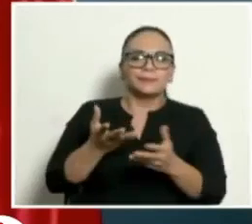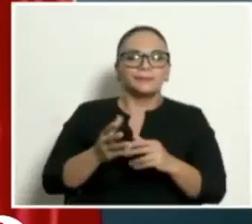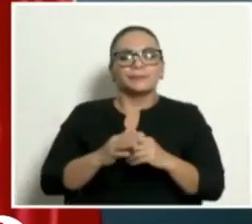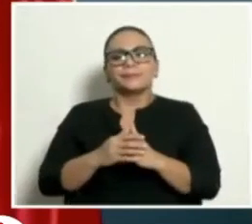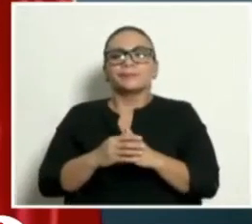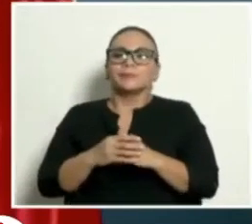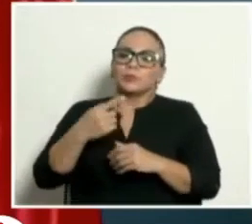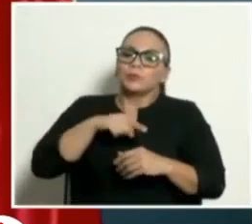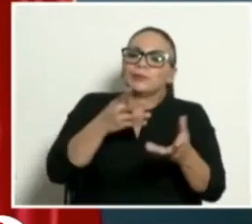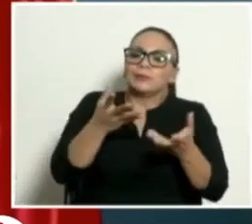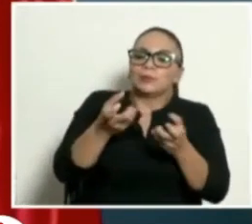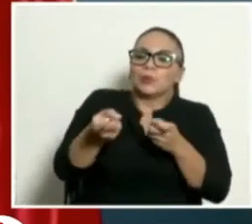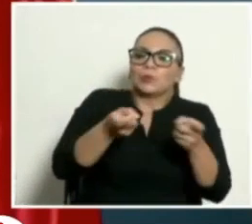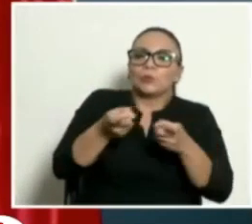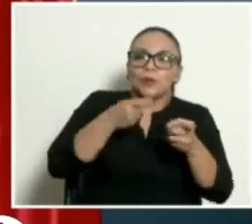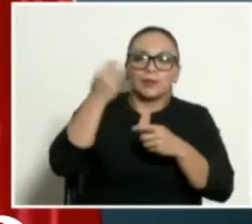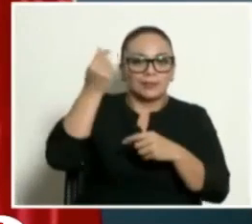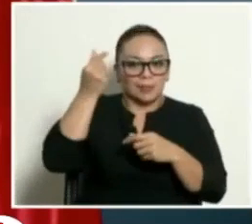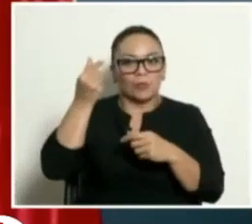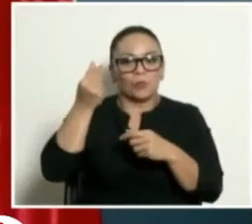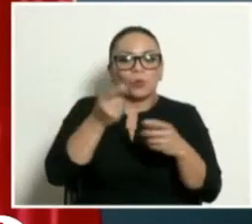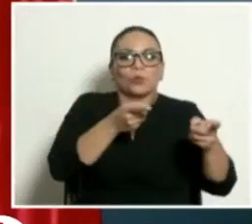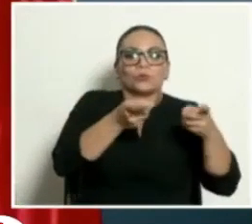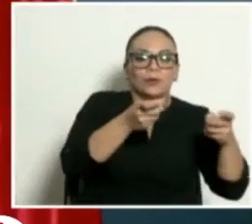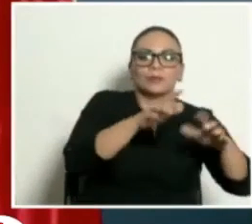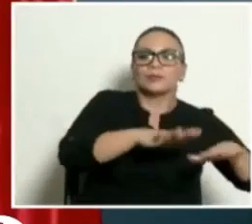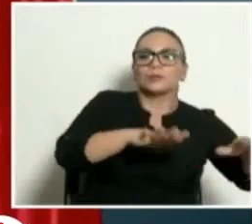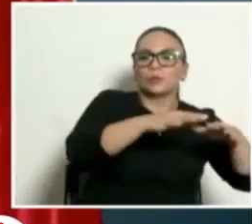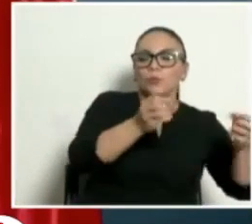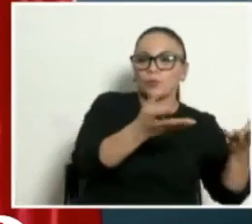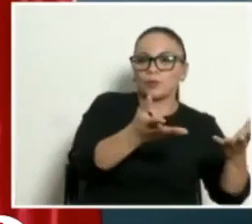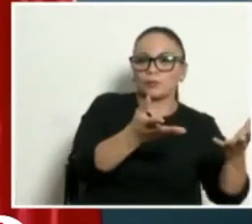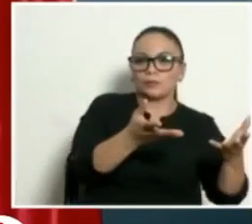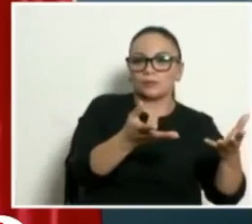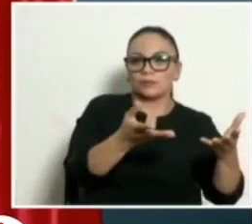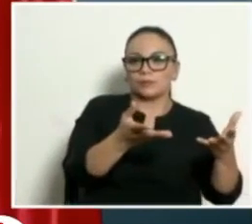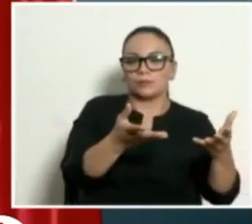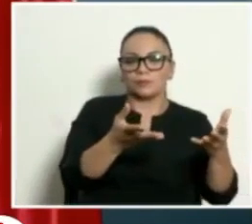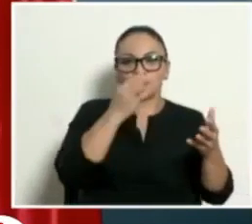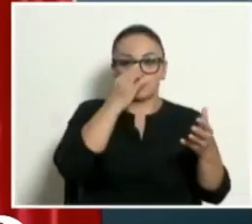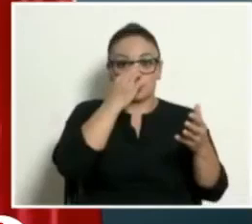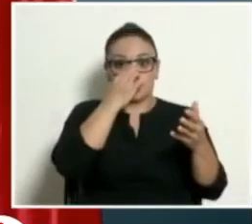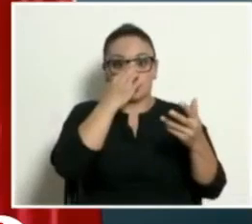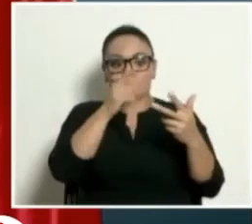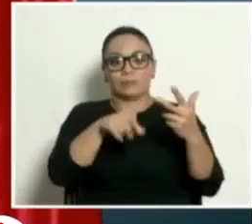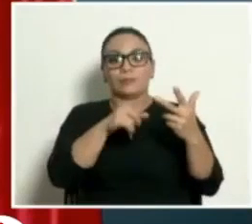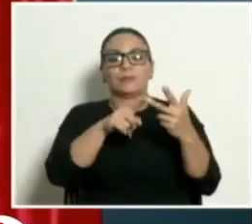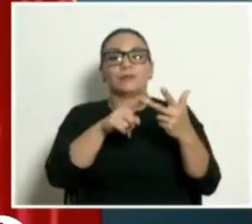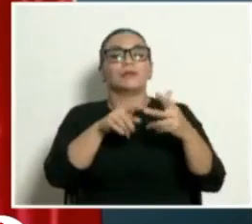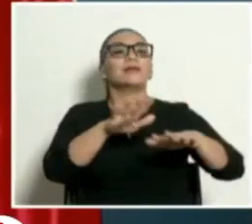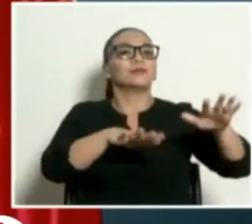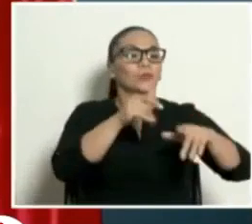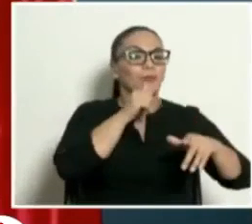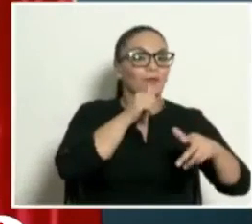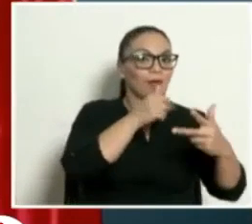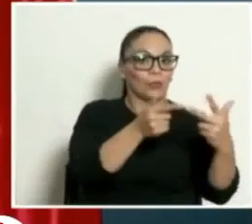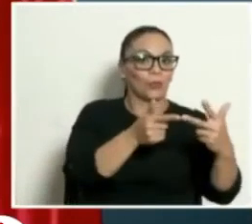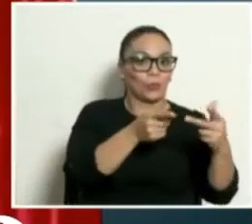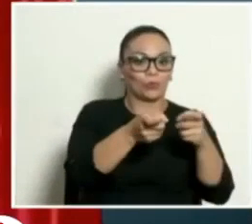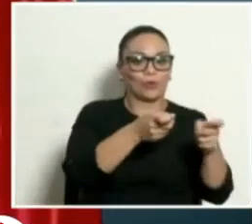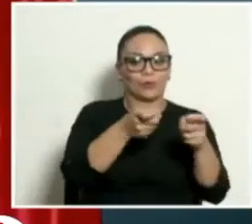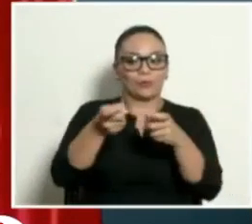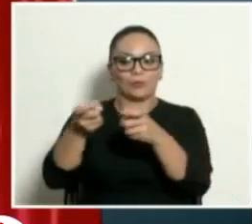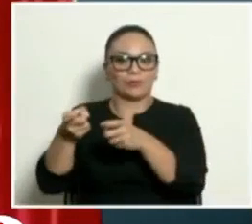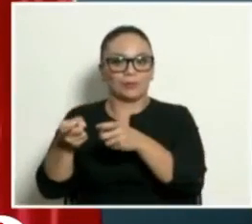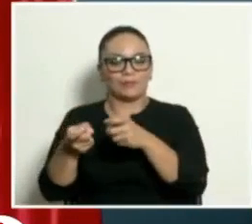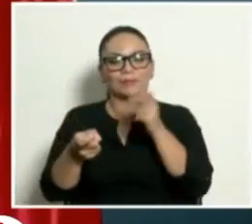queriendo controlar al Estado y al sector público. Al Estado, al sector público, y controlar al sector privado. Y al final lo que